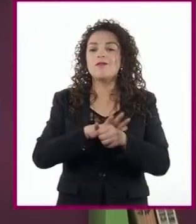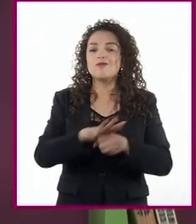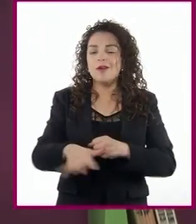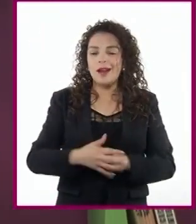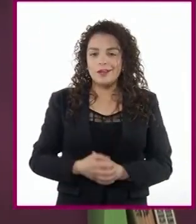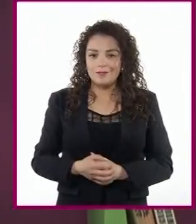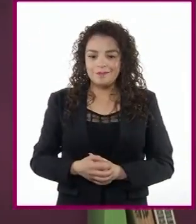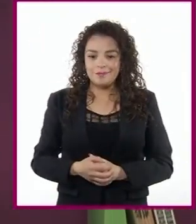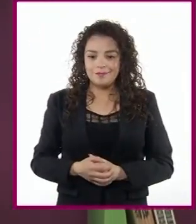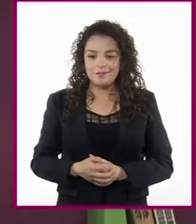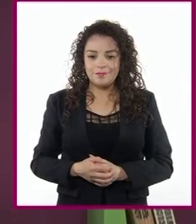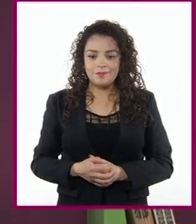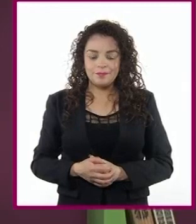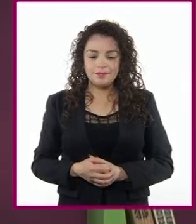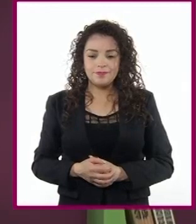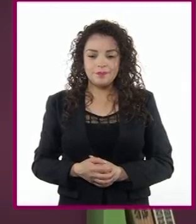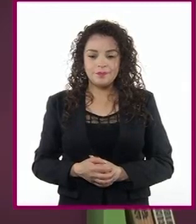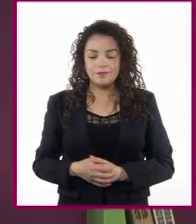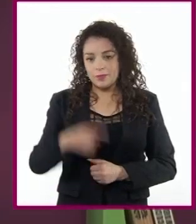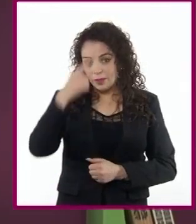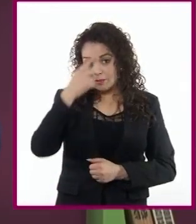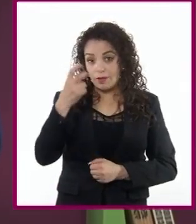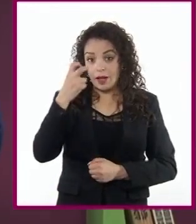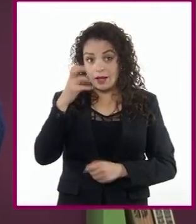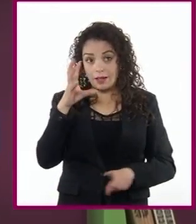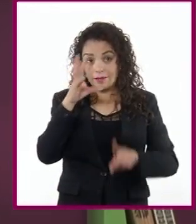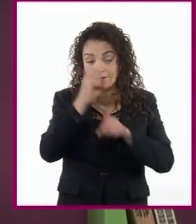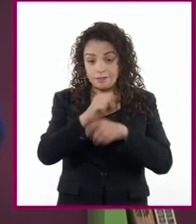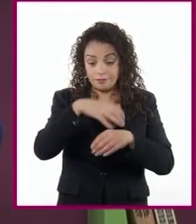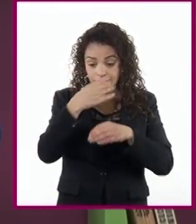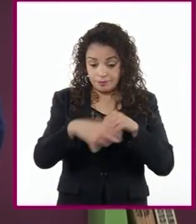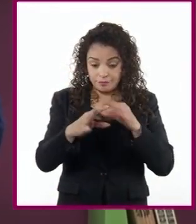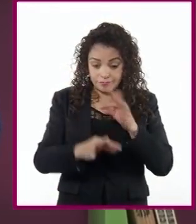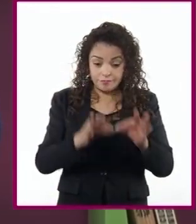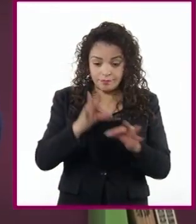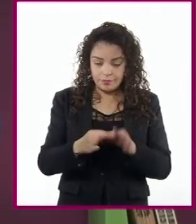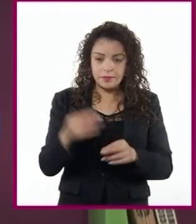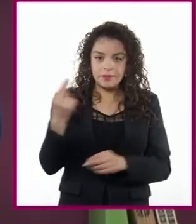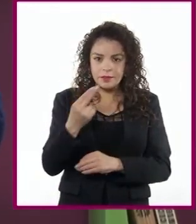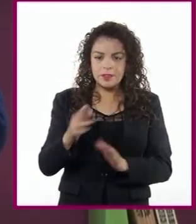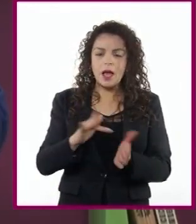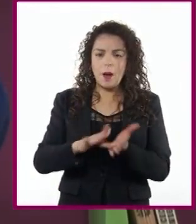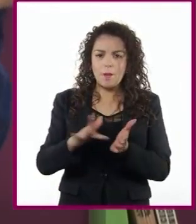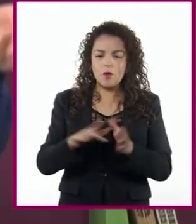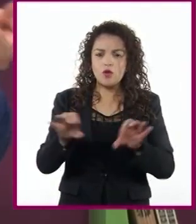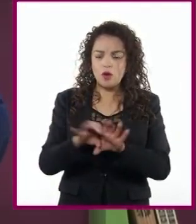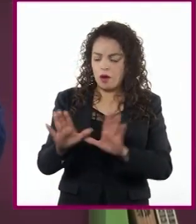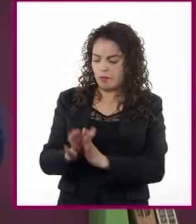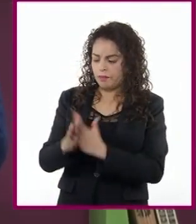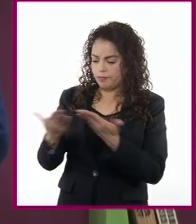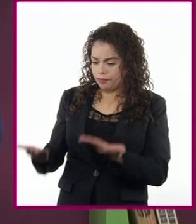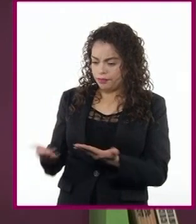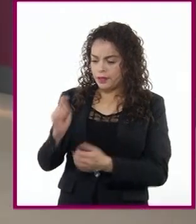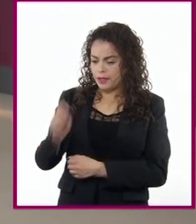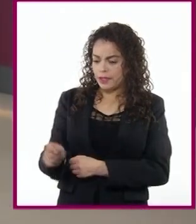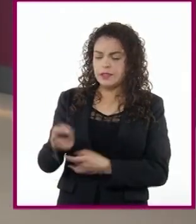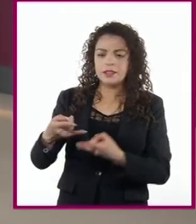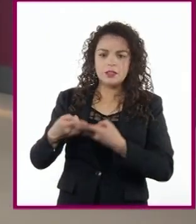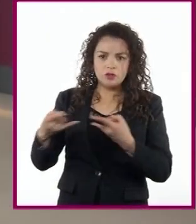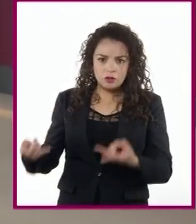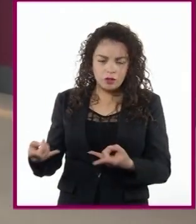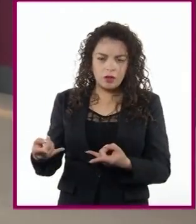Para resolver el reto de la sesión, no duden en apoyarse en sus libros de texto, de historia y de geografía, así como en sus familiares.